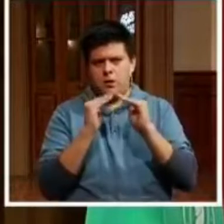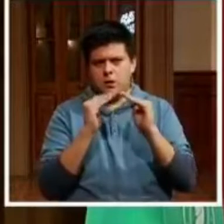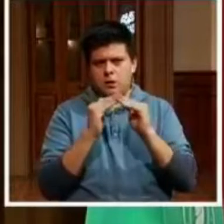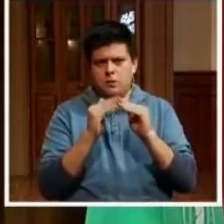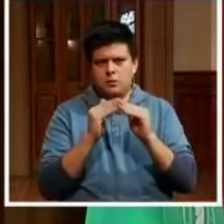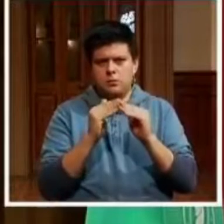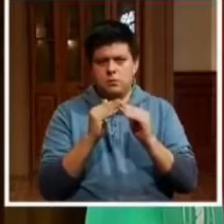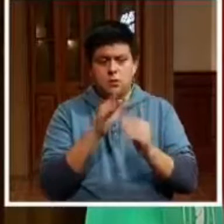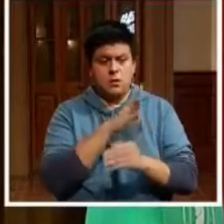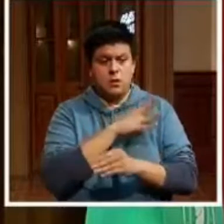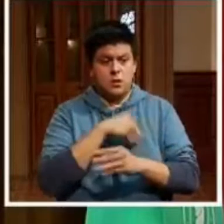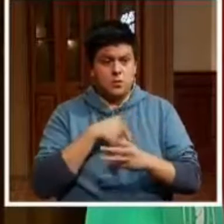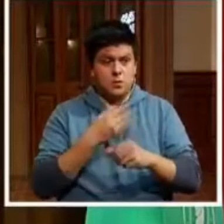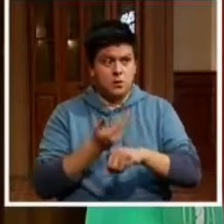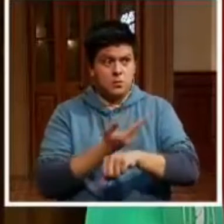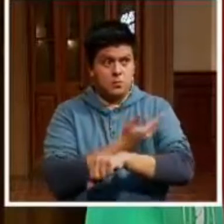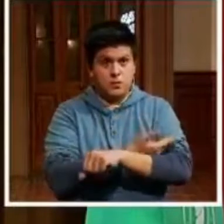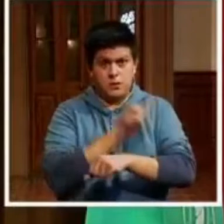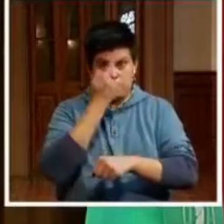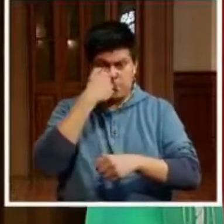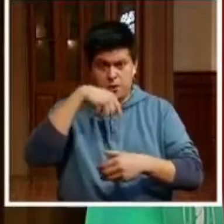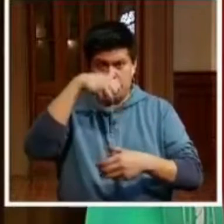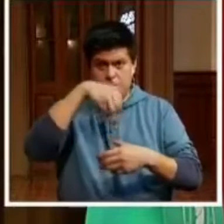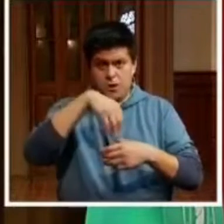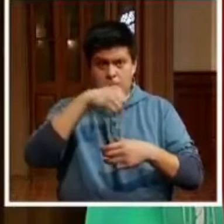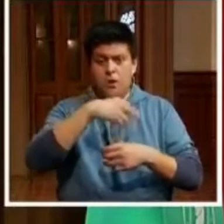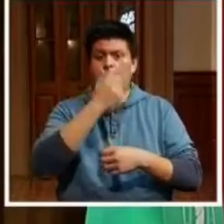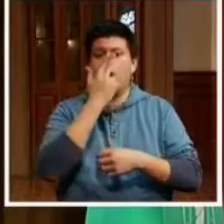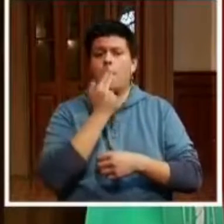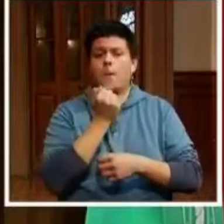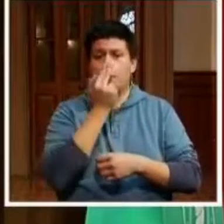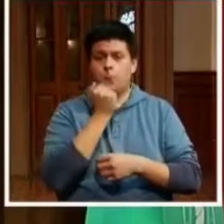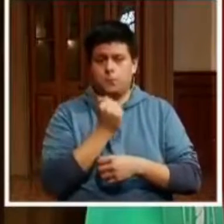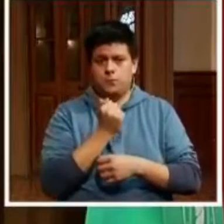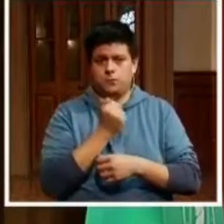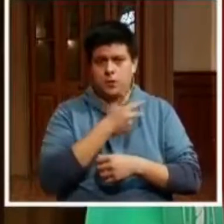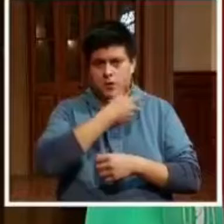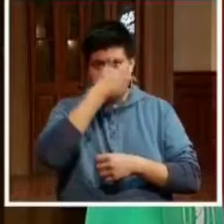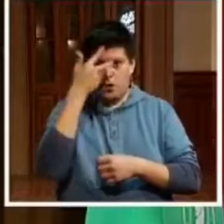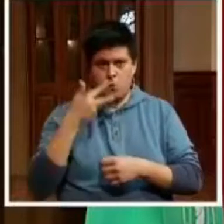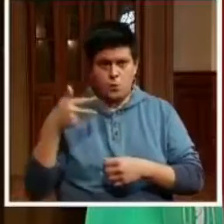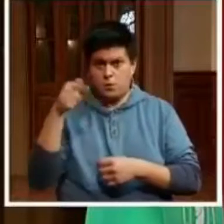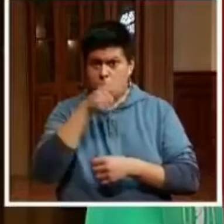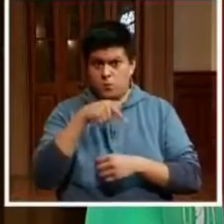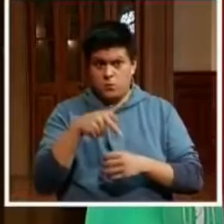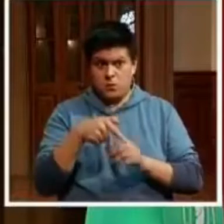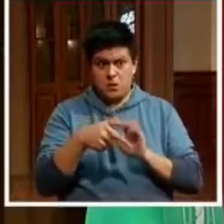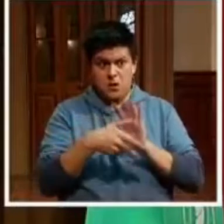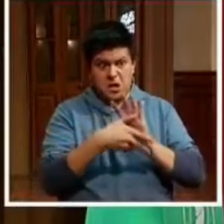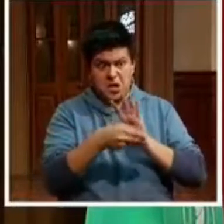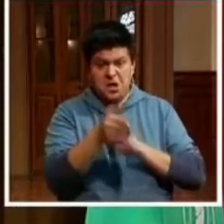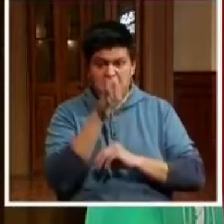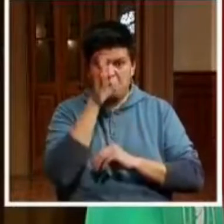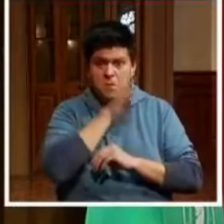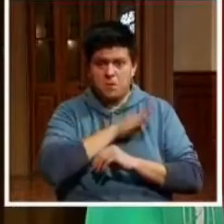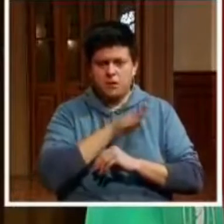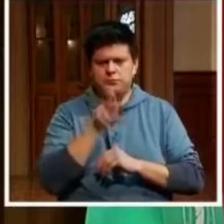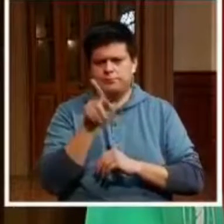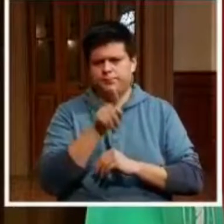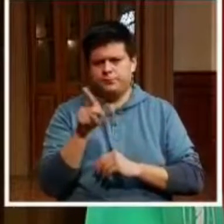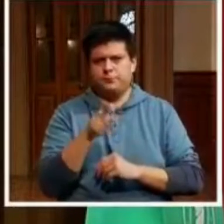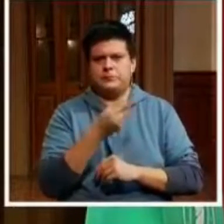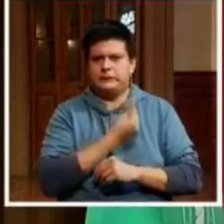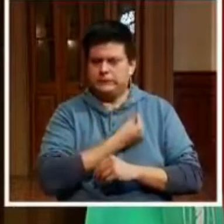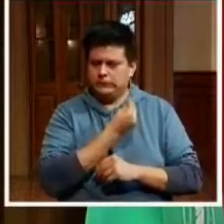hijos a pedir Halloween. No lo hagan, no pongan el mal ejemplo, aguántense, no